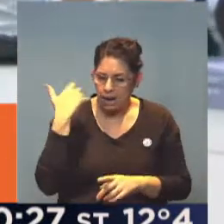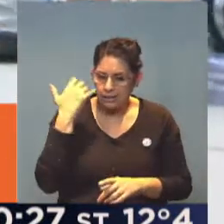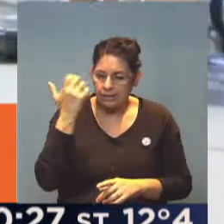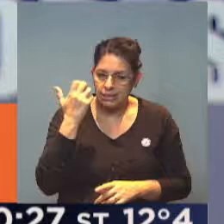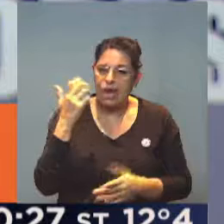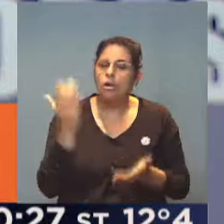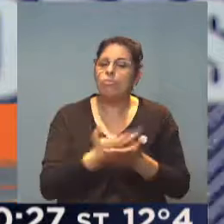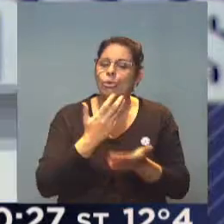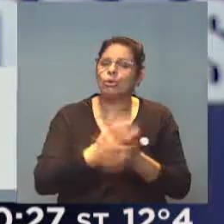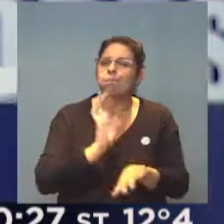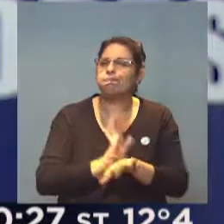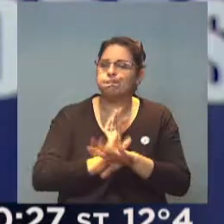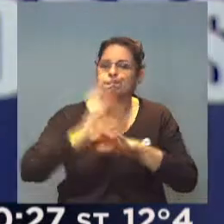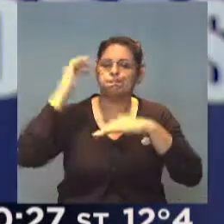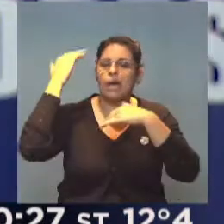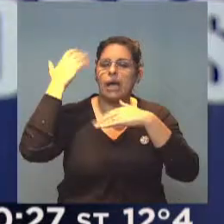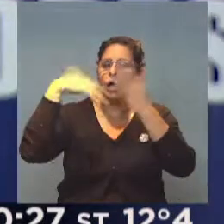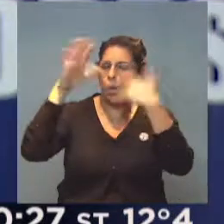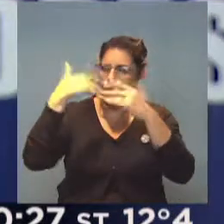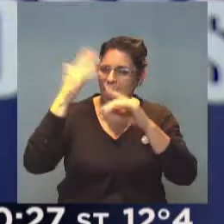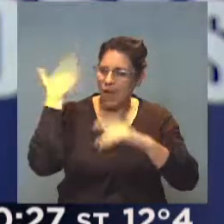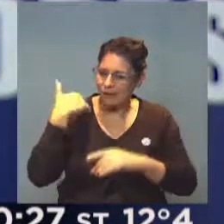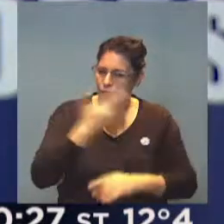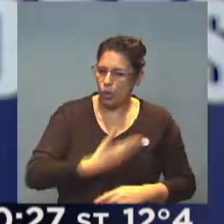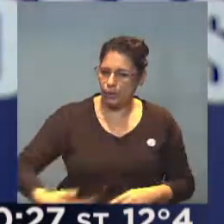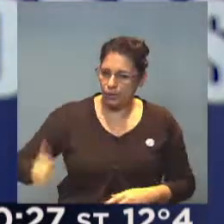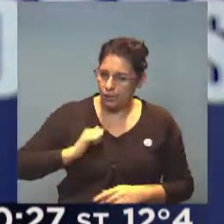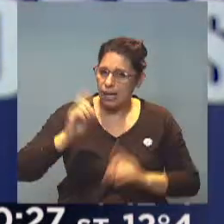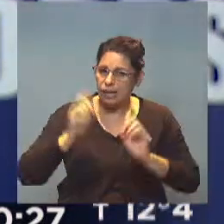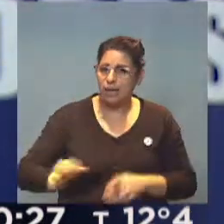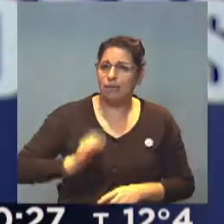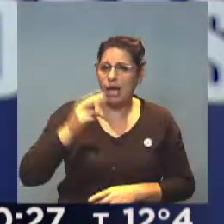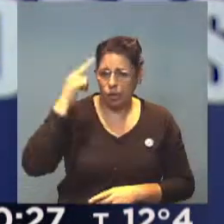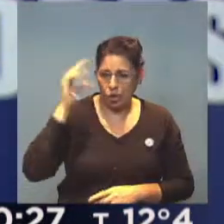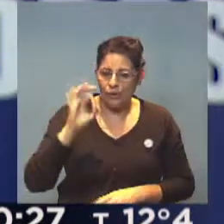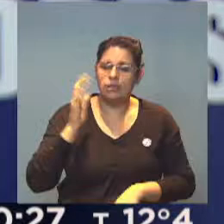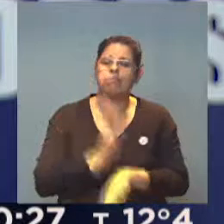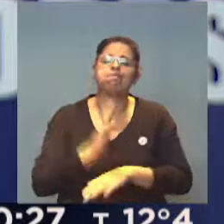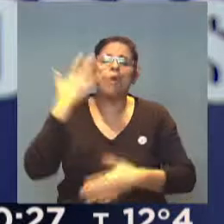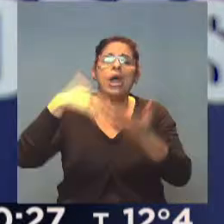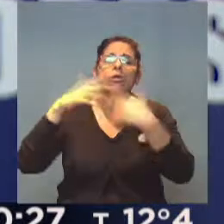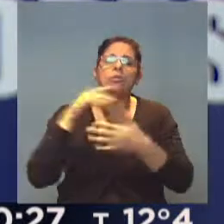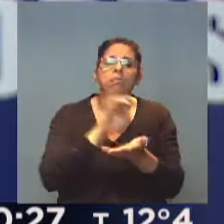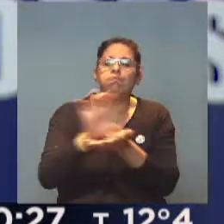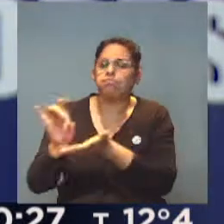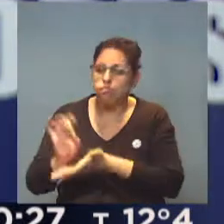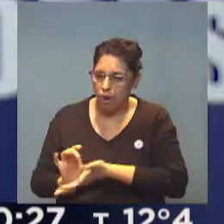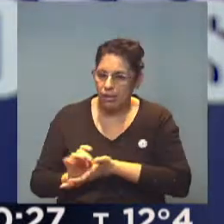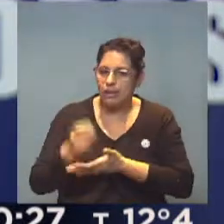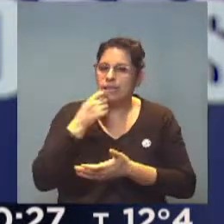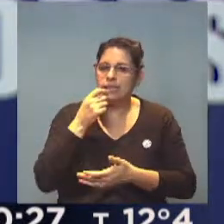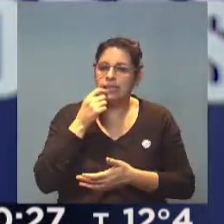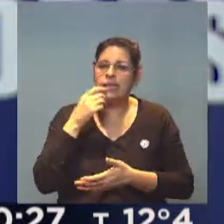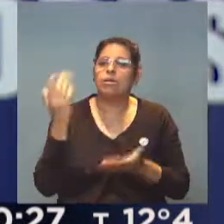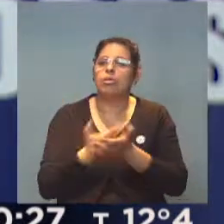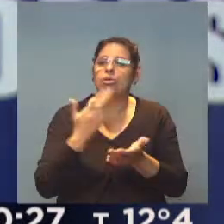la productividad tanto en la dictadura militar como en los años 90 como una excusa para despedir trabajadores si no se alcanzaba